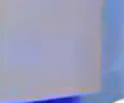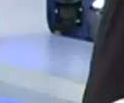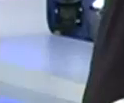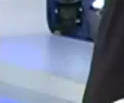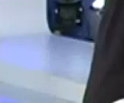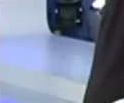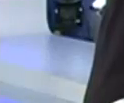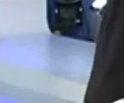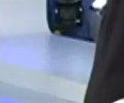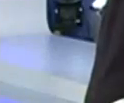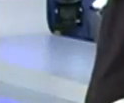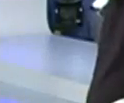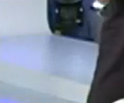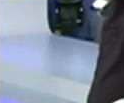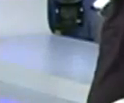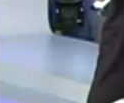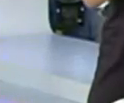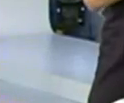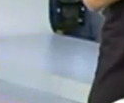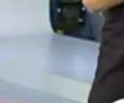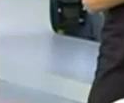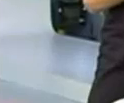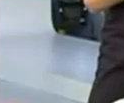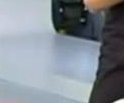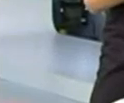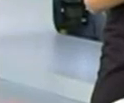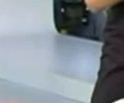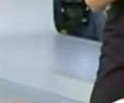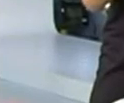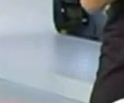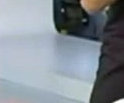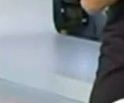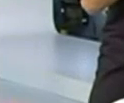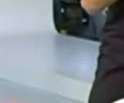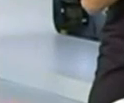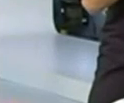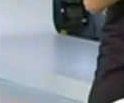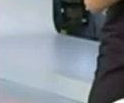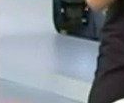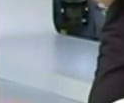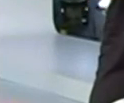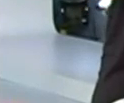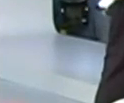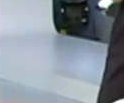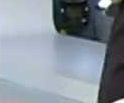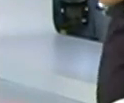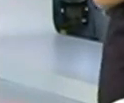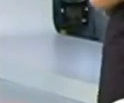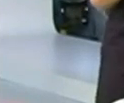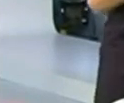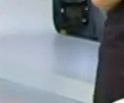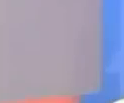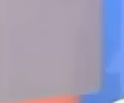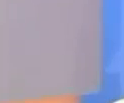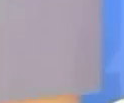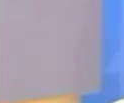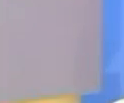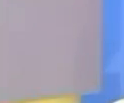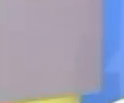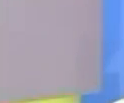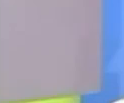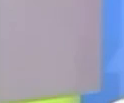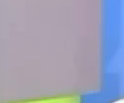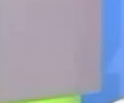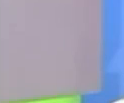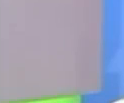consulta. Bueno, hablábamos del agua, ¿no? De los aumentos. Está la tarifa social para todos aquellos, que pueden gestionarla. Pero si no, se puede ir a las